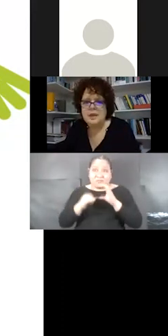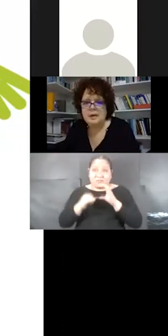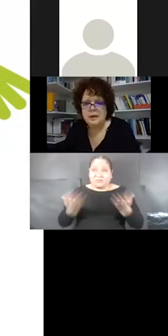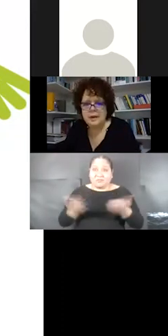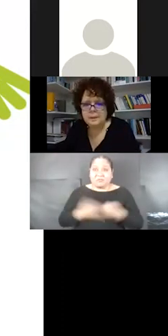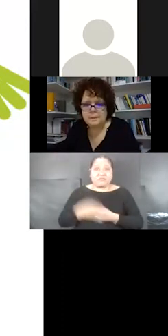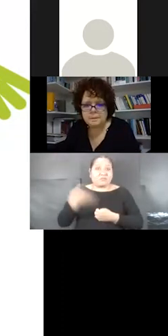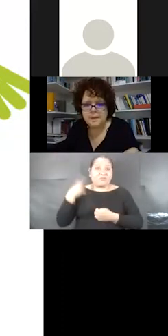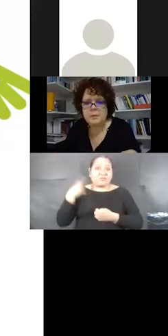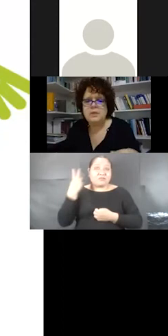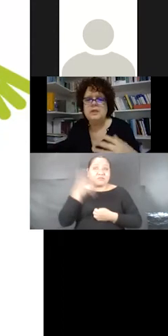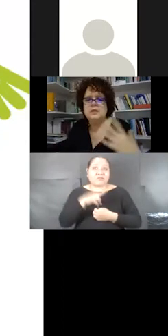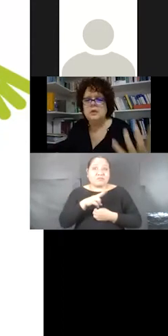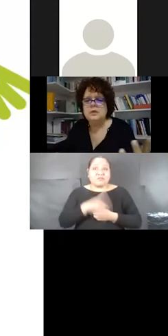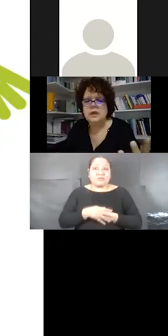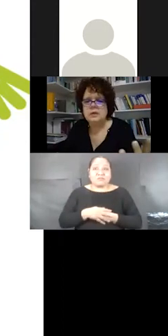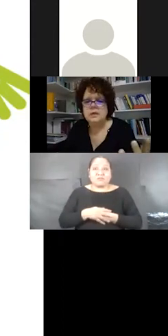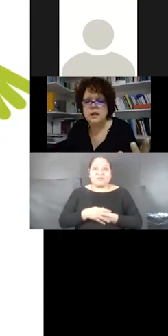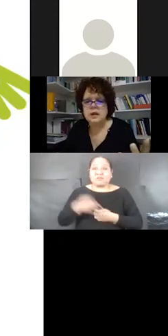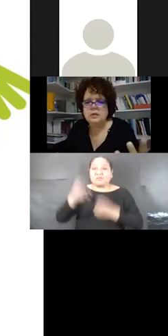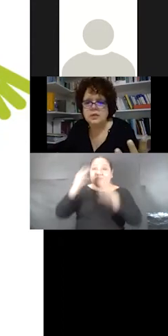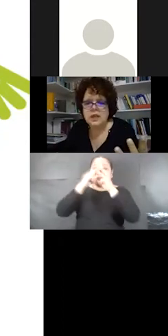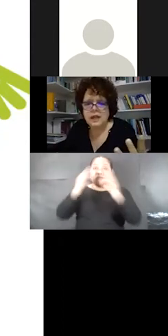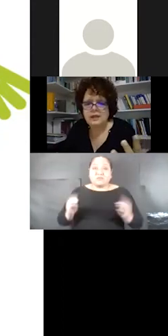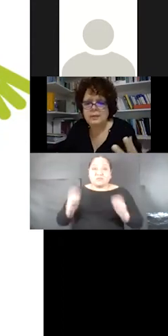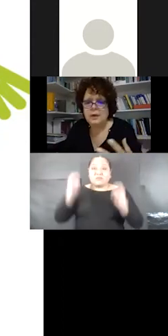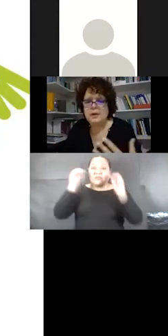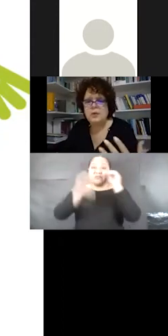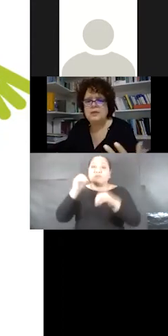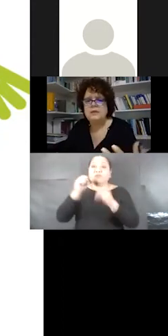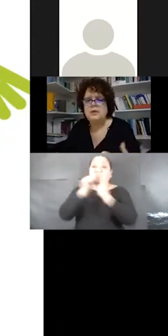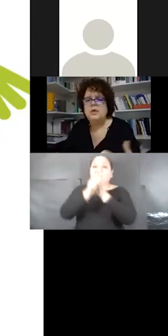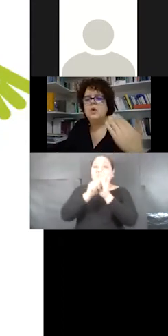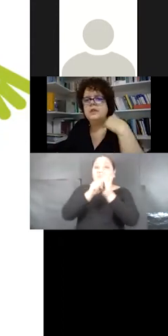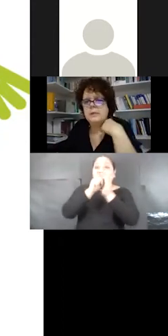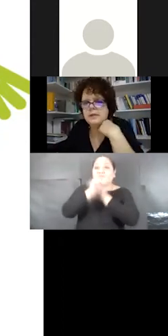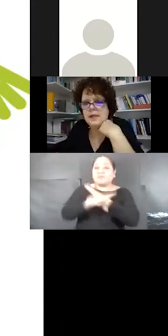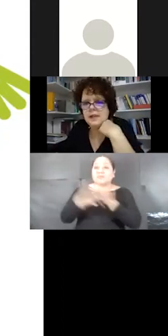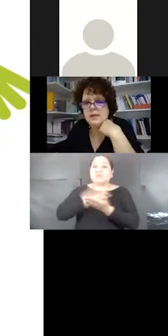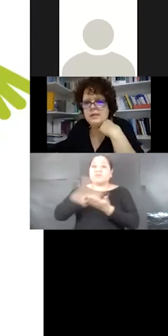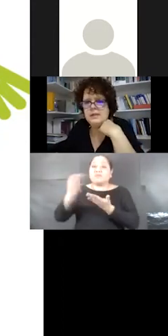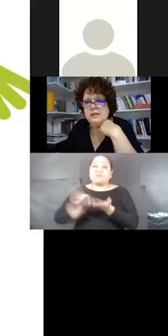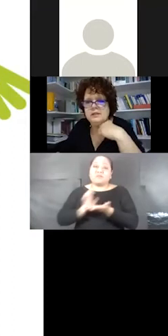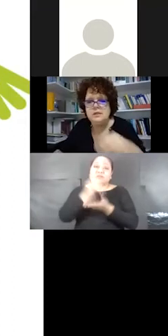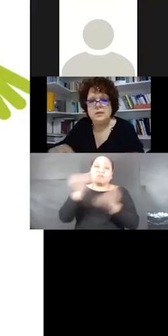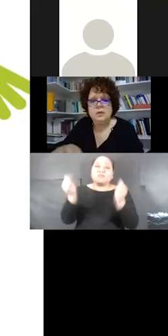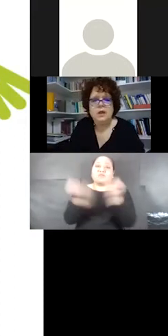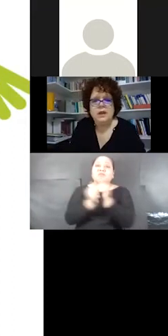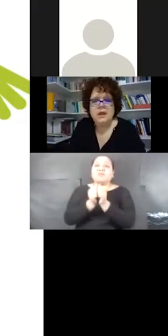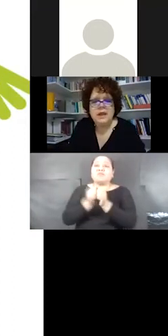vemos que el museo está sacando videos del programa educativo con intérprete de lengua de señas,